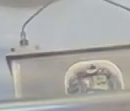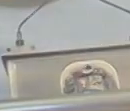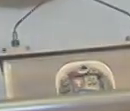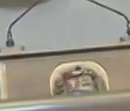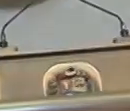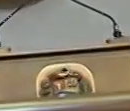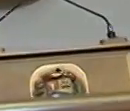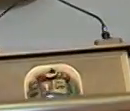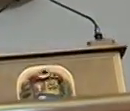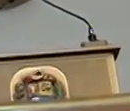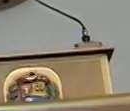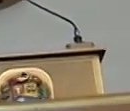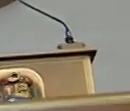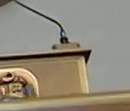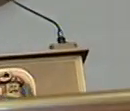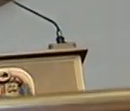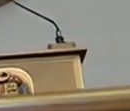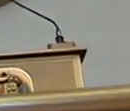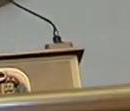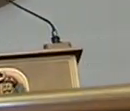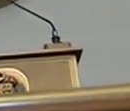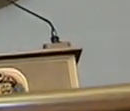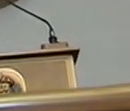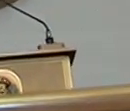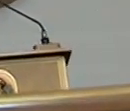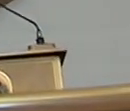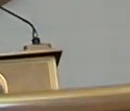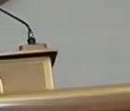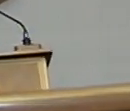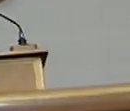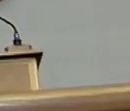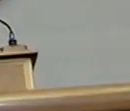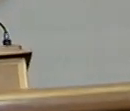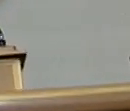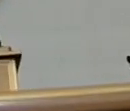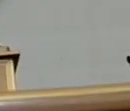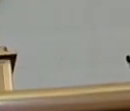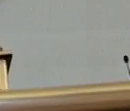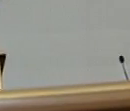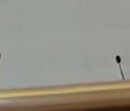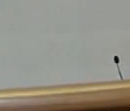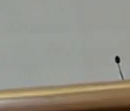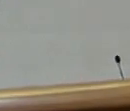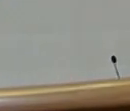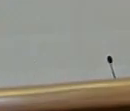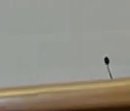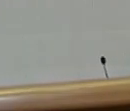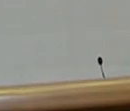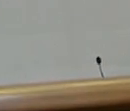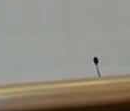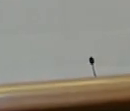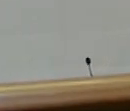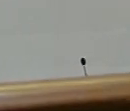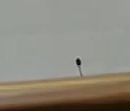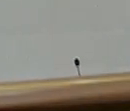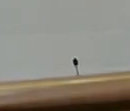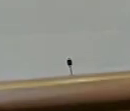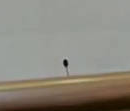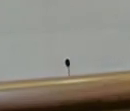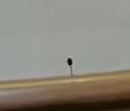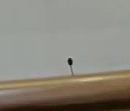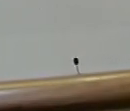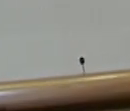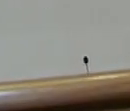Gracias amigos por continuar con nosotros. Recordemos que desde ya estamos dispuestos para llevarle paso a paso de lo que ocurrirá aquí bajo techo, el